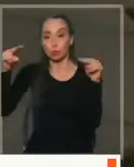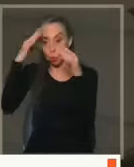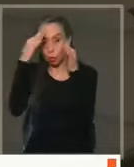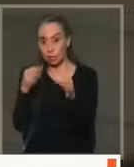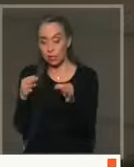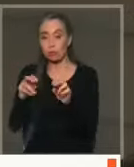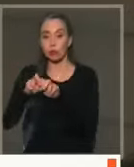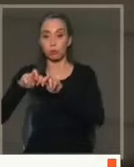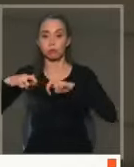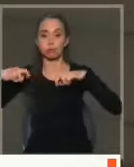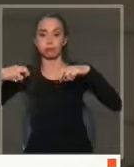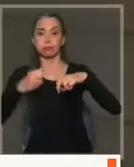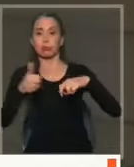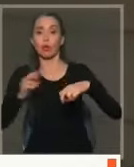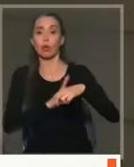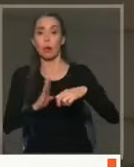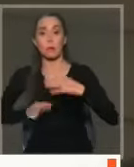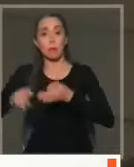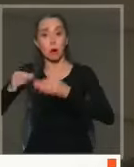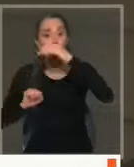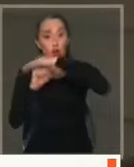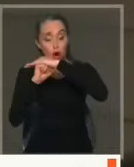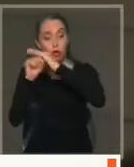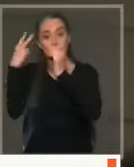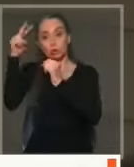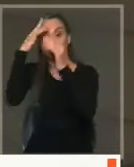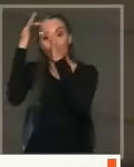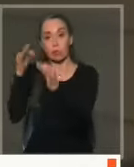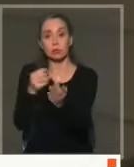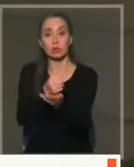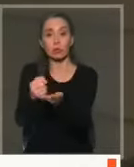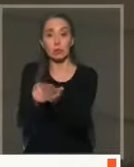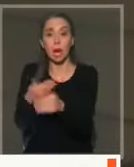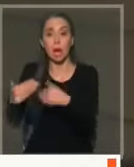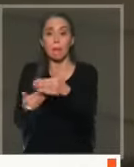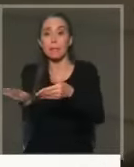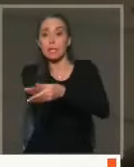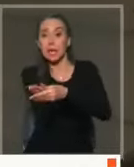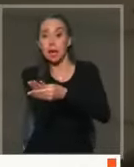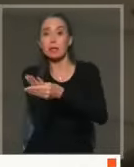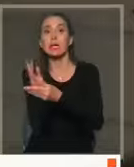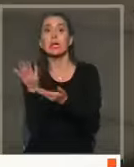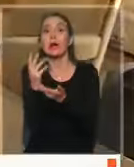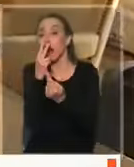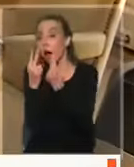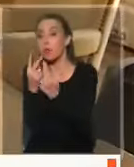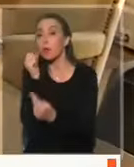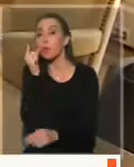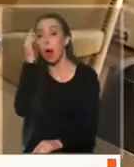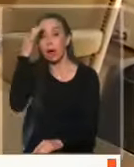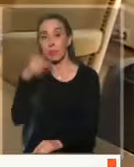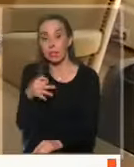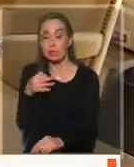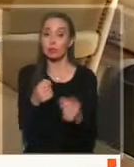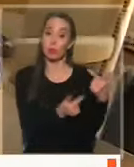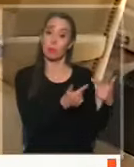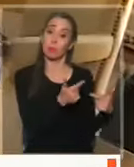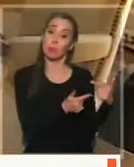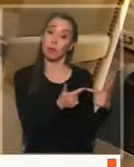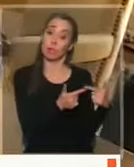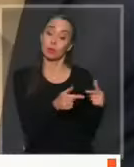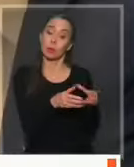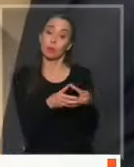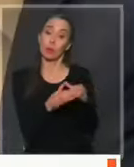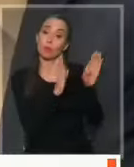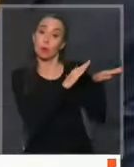el Pleno de la Corte quien ha tomado su propia decisión y vamos a esperar la tramitación de ese procedimiento para ver qué es la decisión que toman en definitiva. En la arena política, el